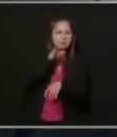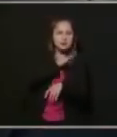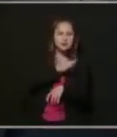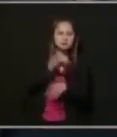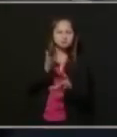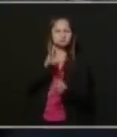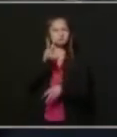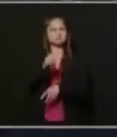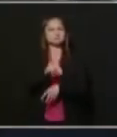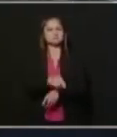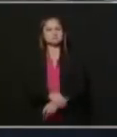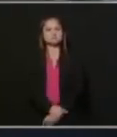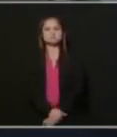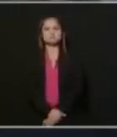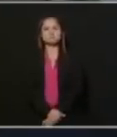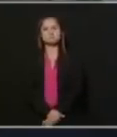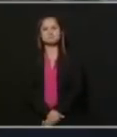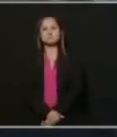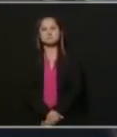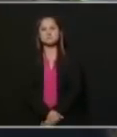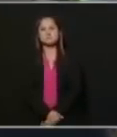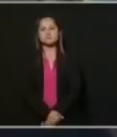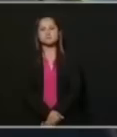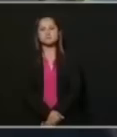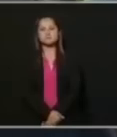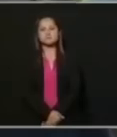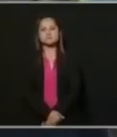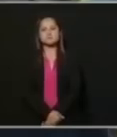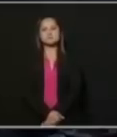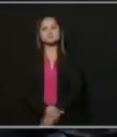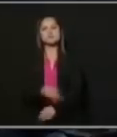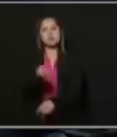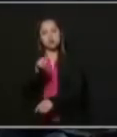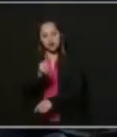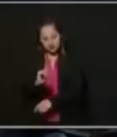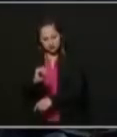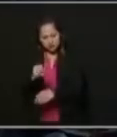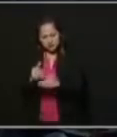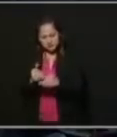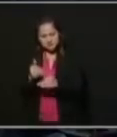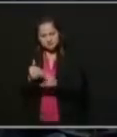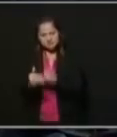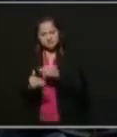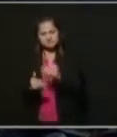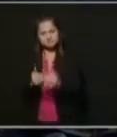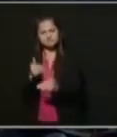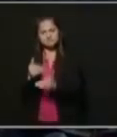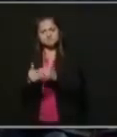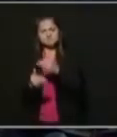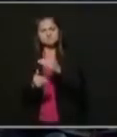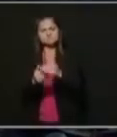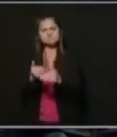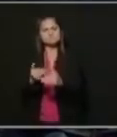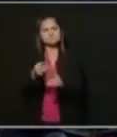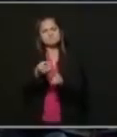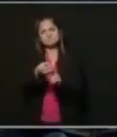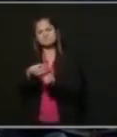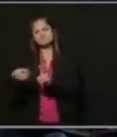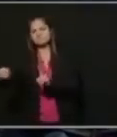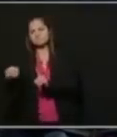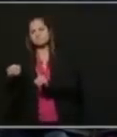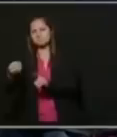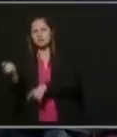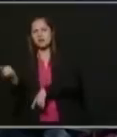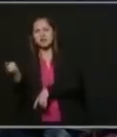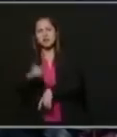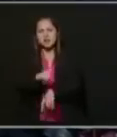vamos a poner orden, no solo con medidas coercitivas, sino también haciendo